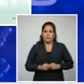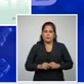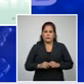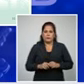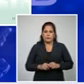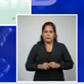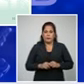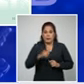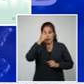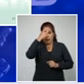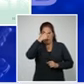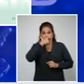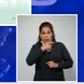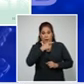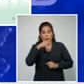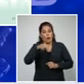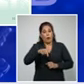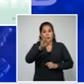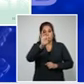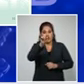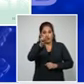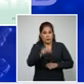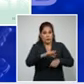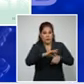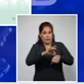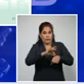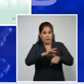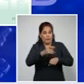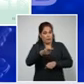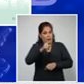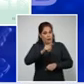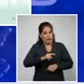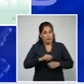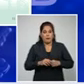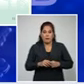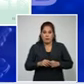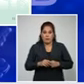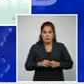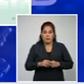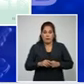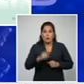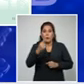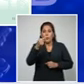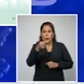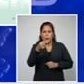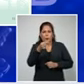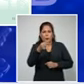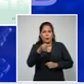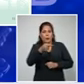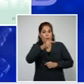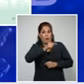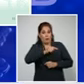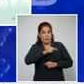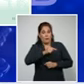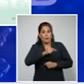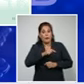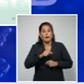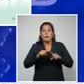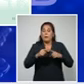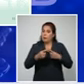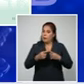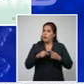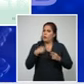de Ávila con 8 casos autóctonos ayer, incluso uno menos que la jornada anterior, está